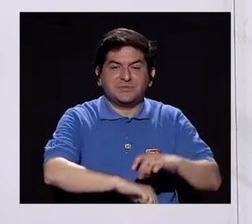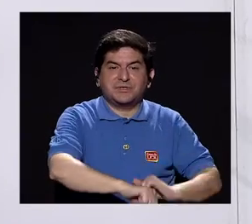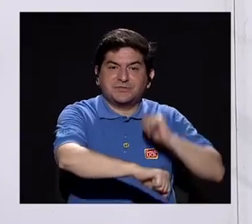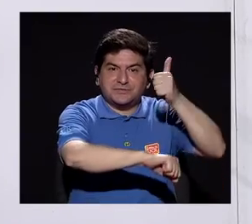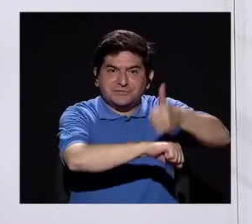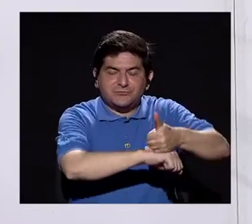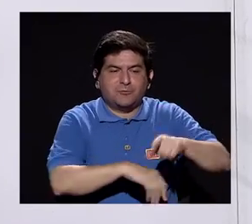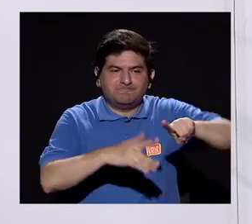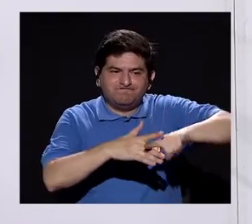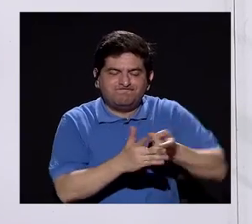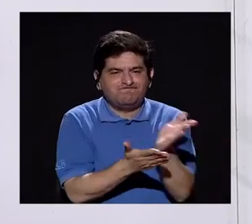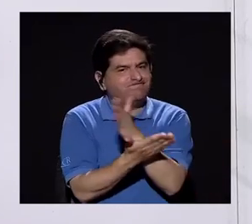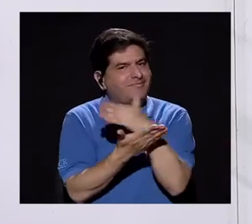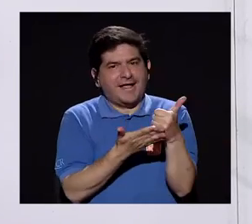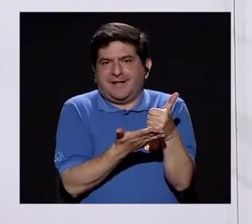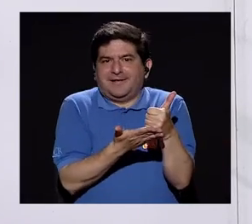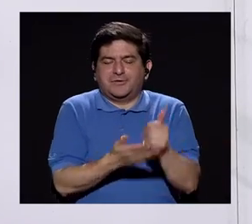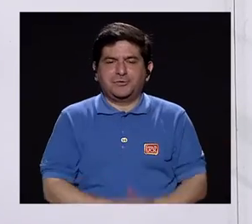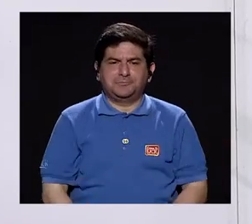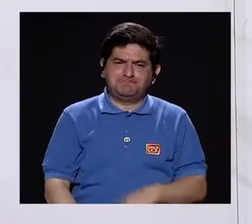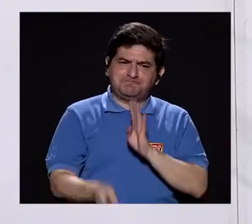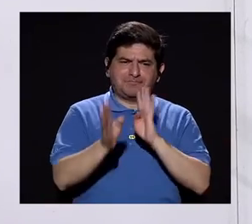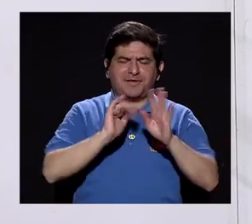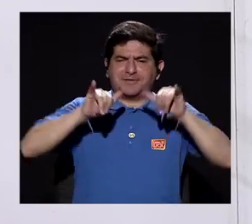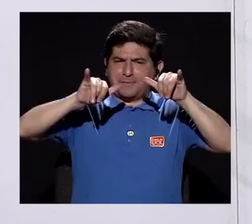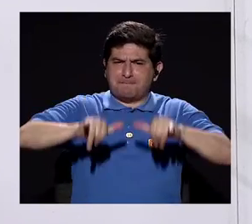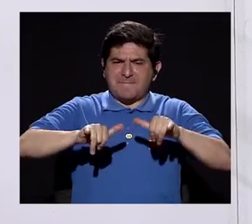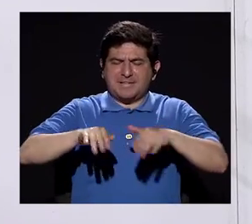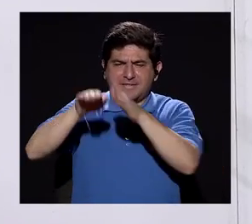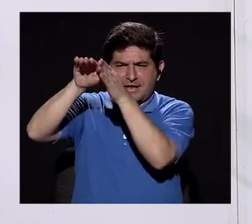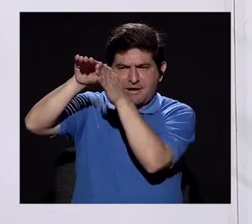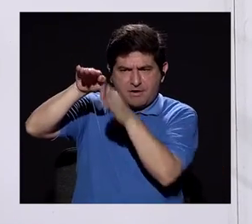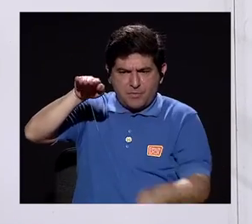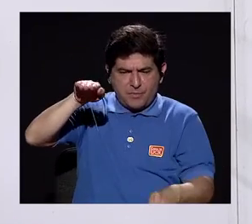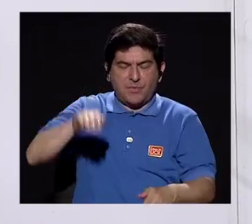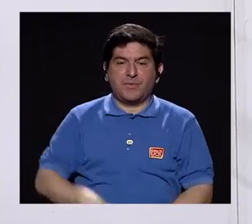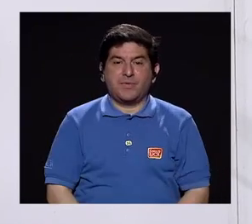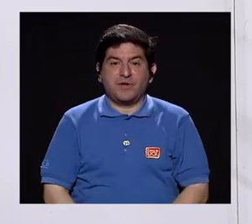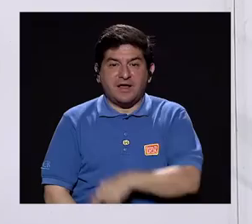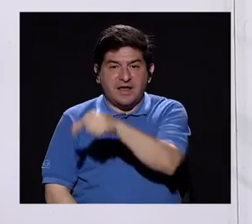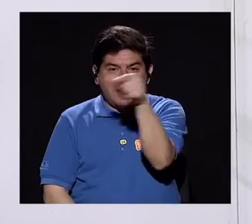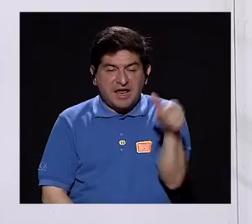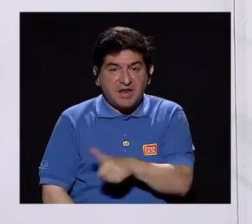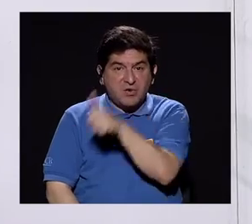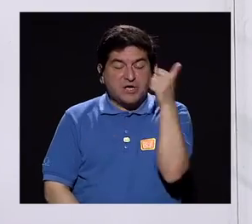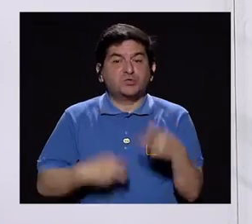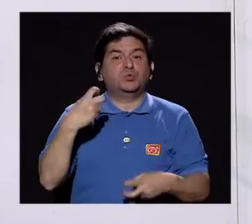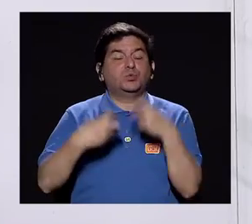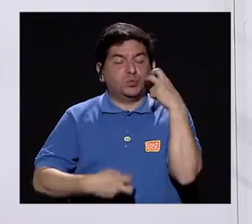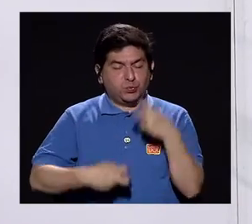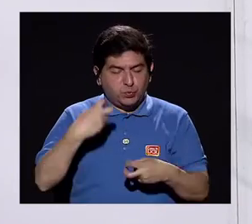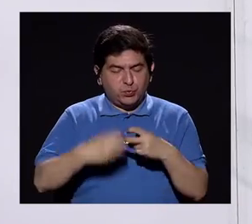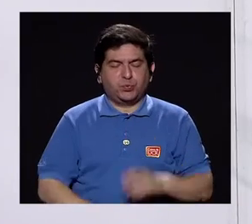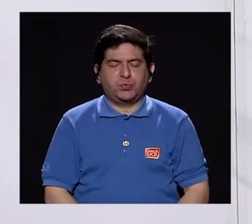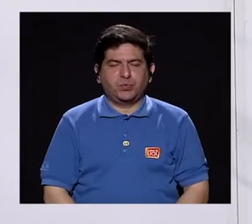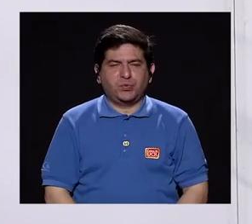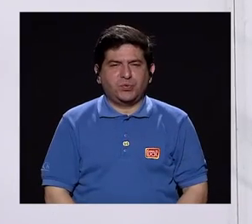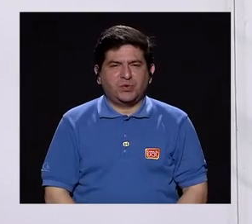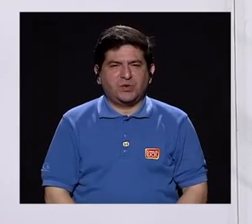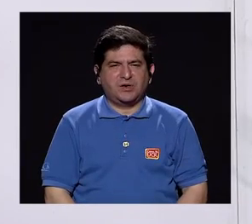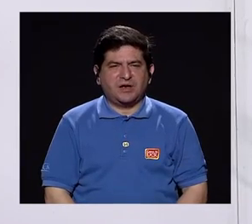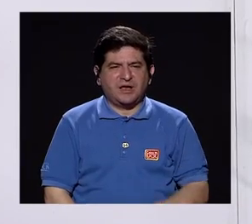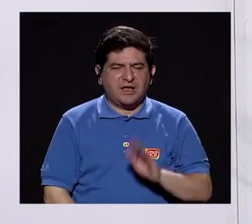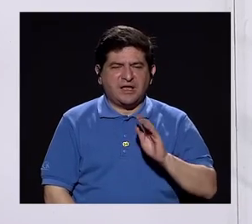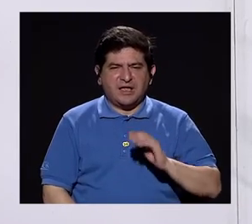momento que había que comenzar con algo y definimos a hablar de la estabilidad del hostal descanse azul es de alguna forma un problema cada cierto tiempo